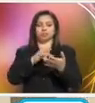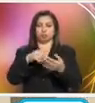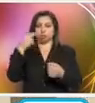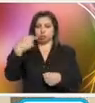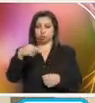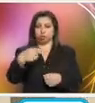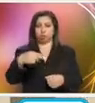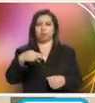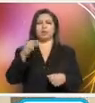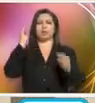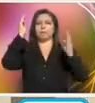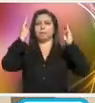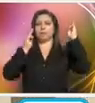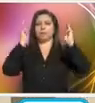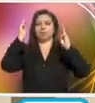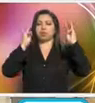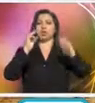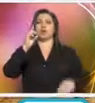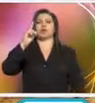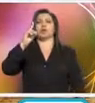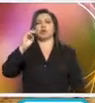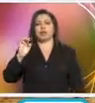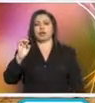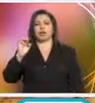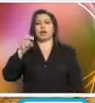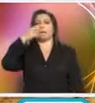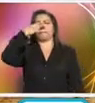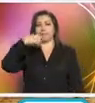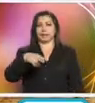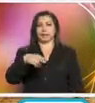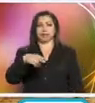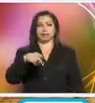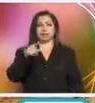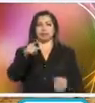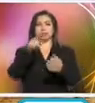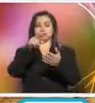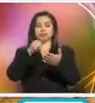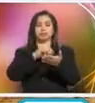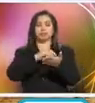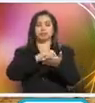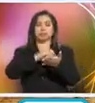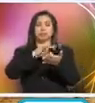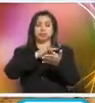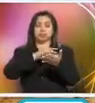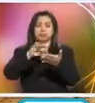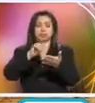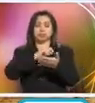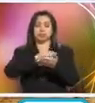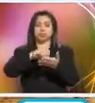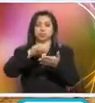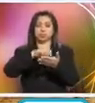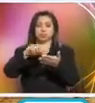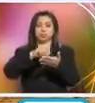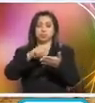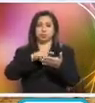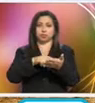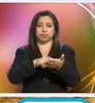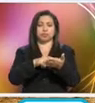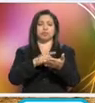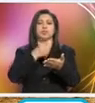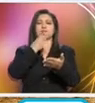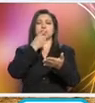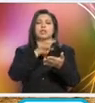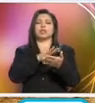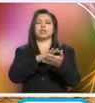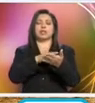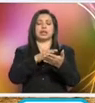de México. Esta aplicación tiene una particularidad, nos integra, además de la lista de museos que tengamos disponible, tiene